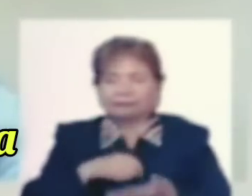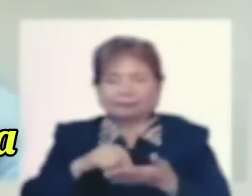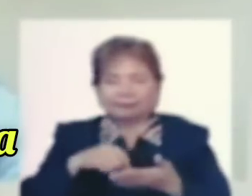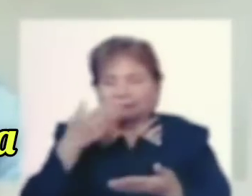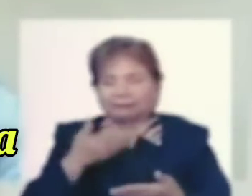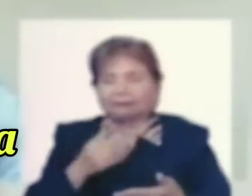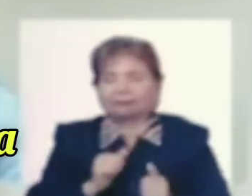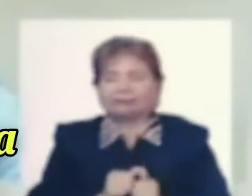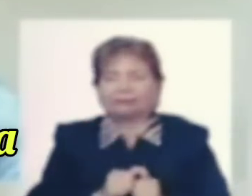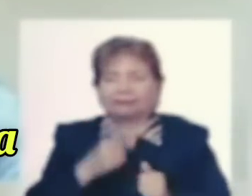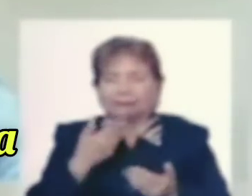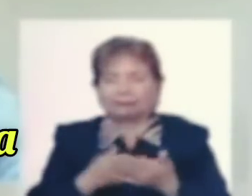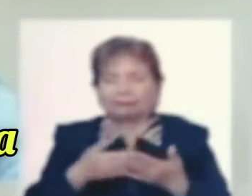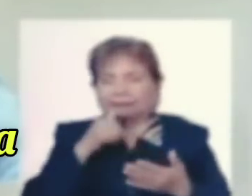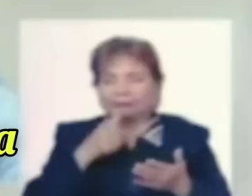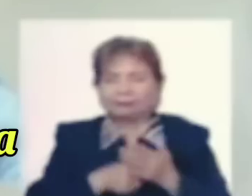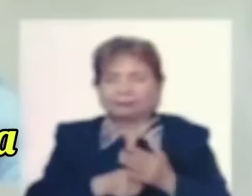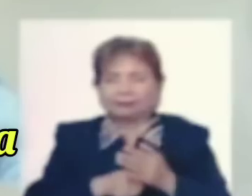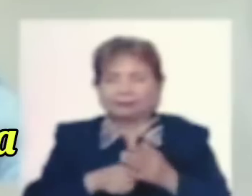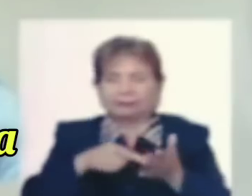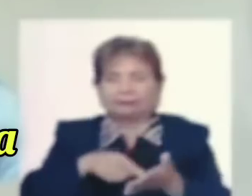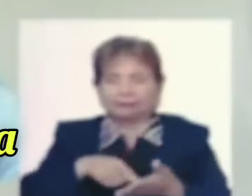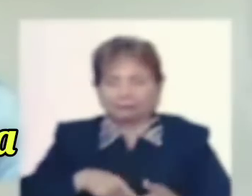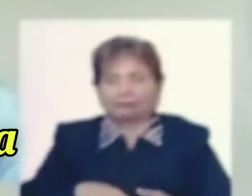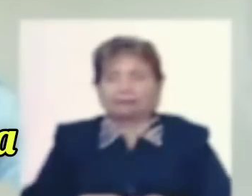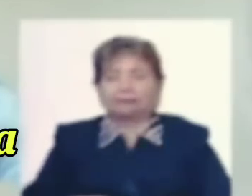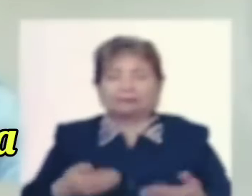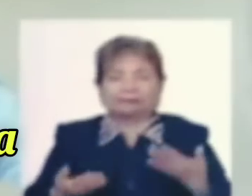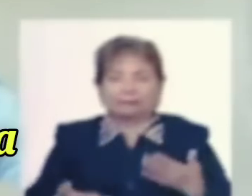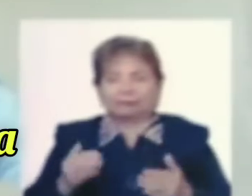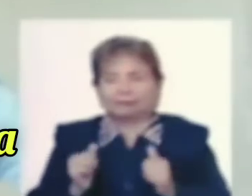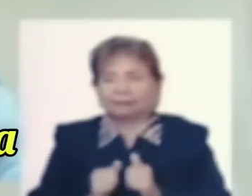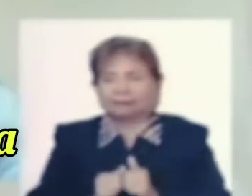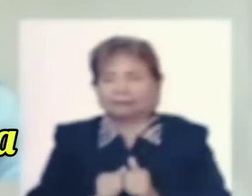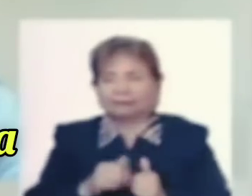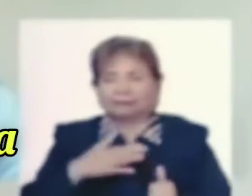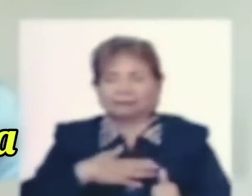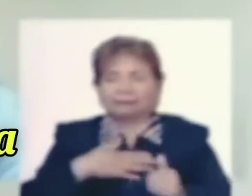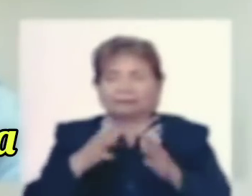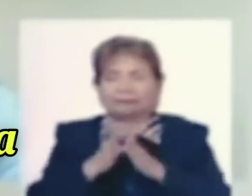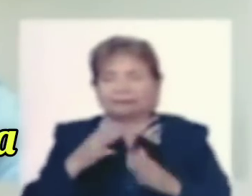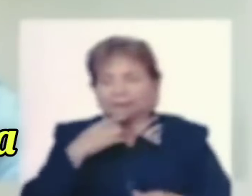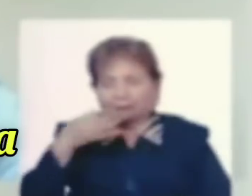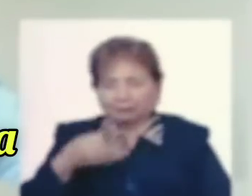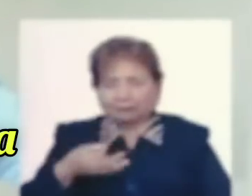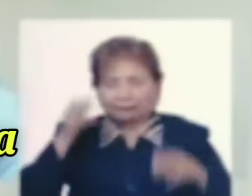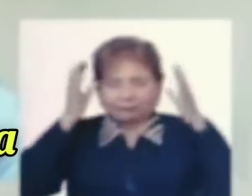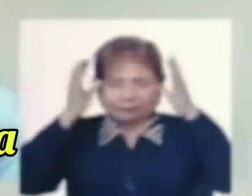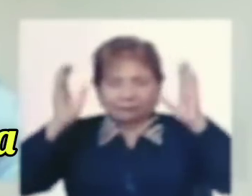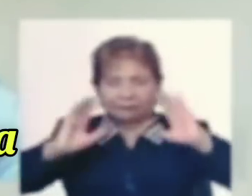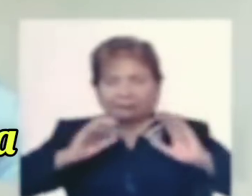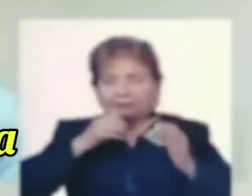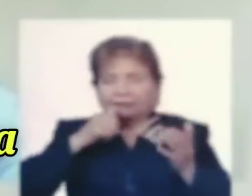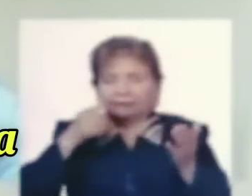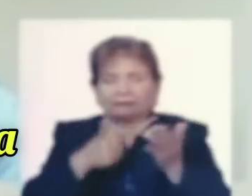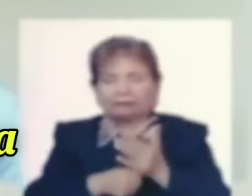por vuestra persona, y este oficio dice que es de forma obligatoria. Por tanto, el pedido de mi patrocinado es acorde al